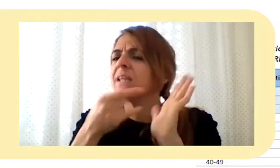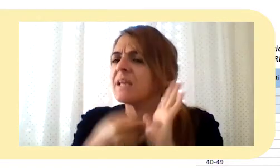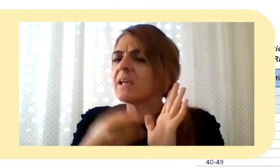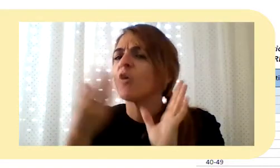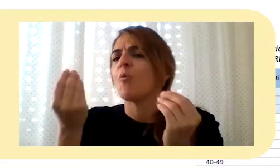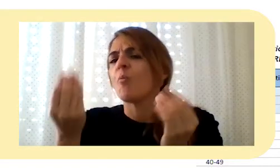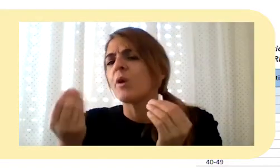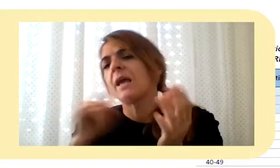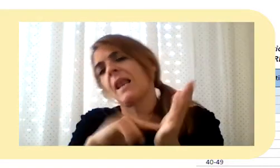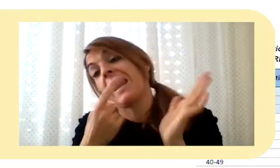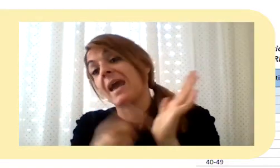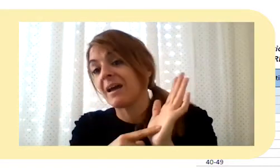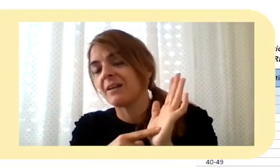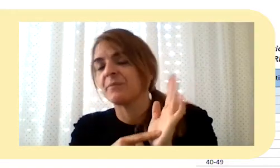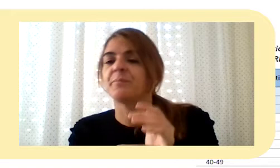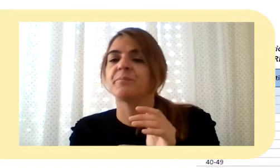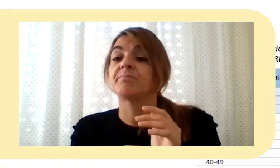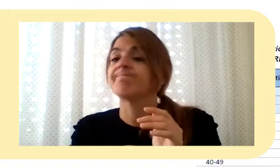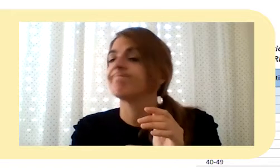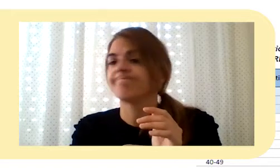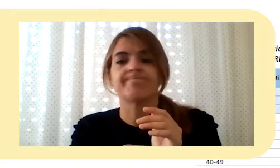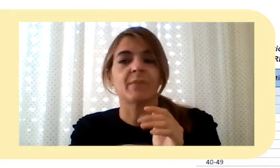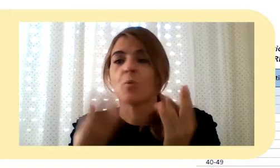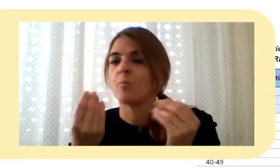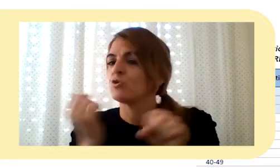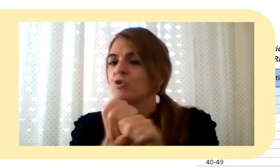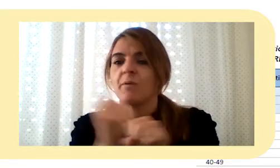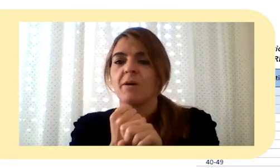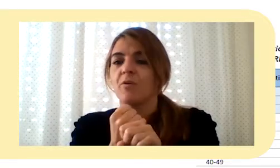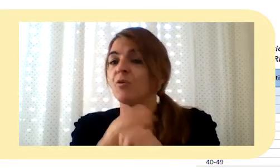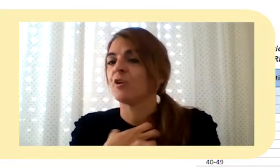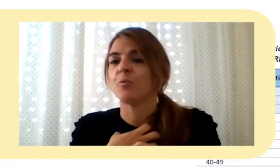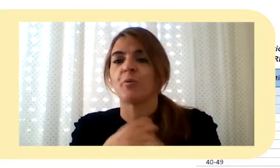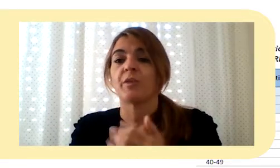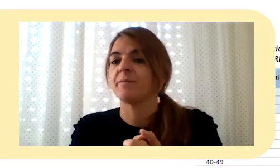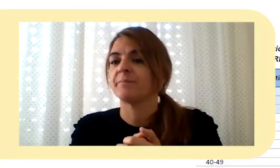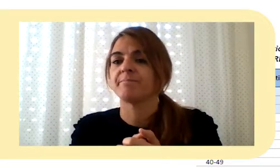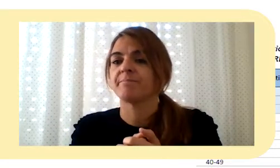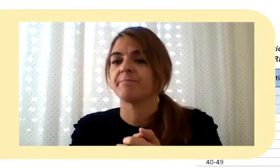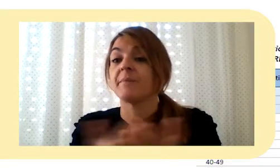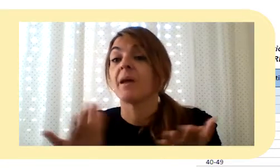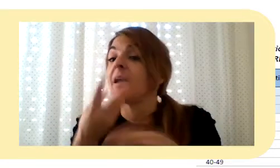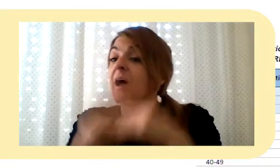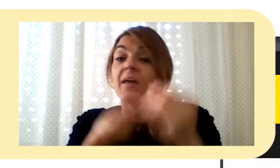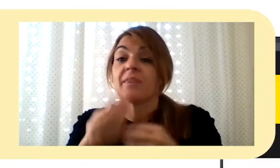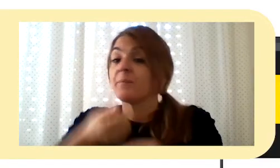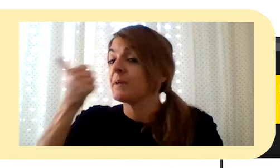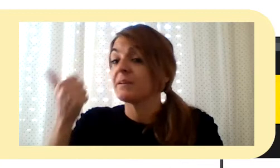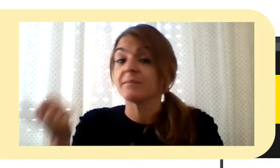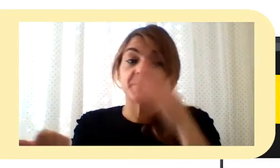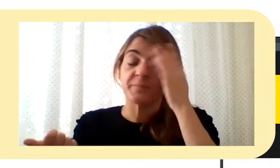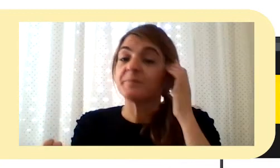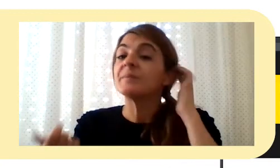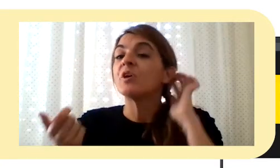que era mucho trabajo y no lo iban a aportar. Claro, esto tiene un